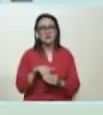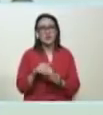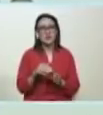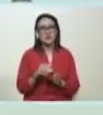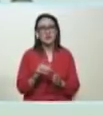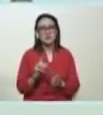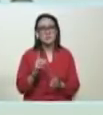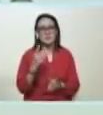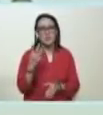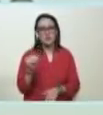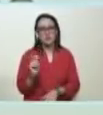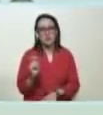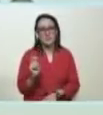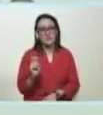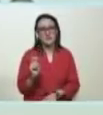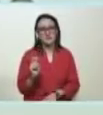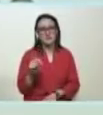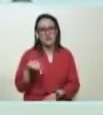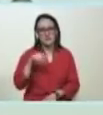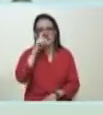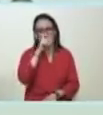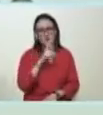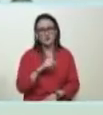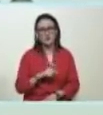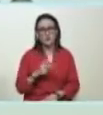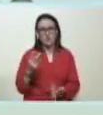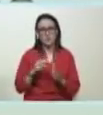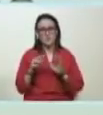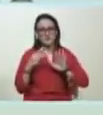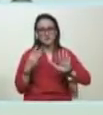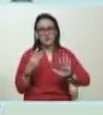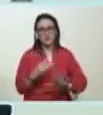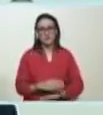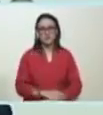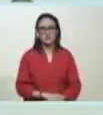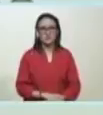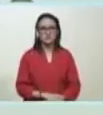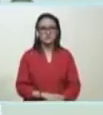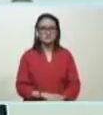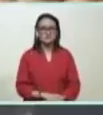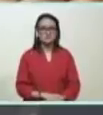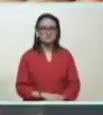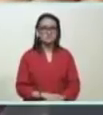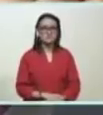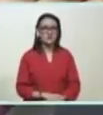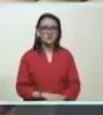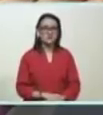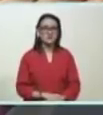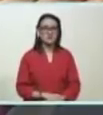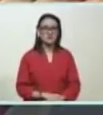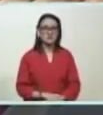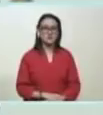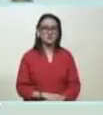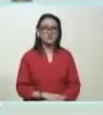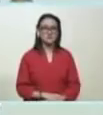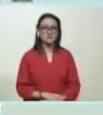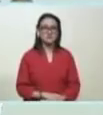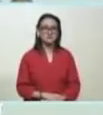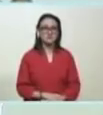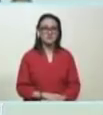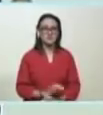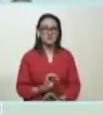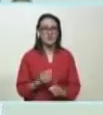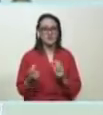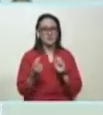el primer cuatrimestre de este año 2018. Punto de partida del debate